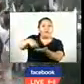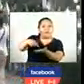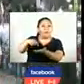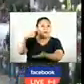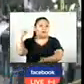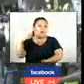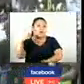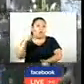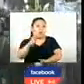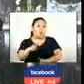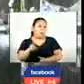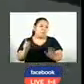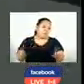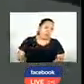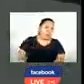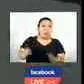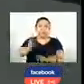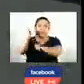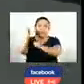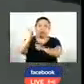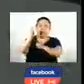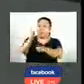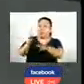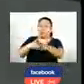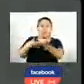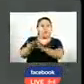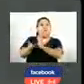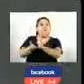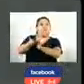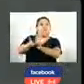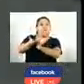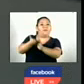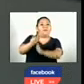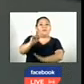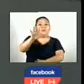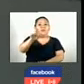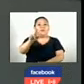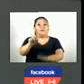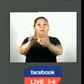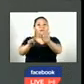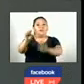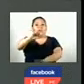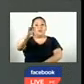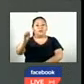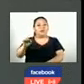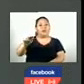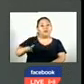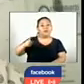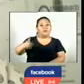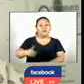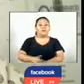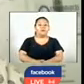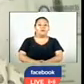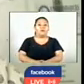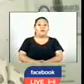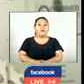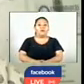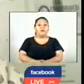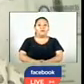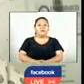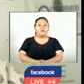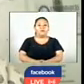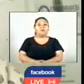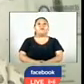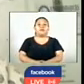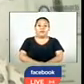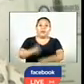manifestaciones no impedirán que la economía crezca en un ritmo del 5,6% en 2021 a pesar de las